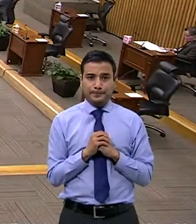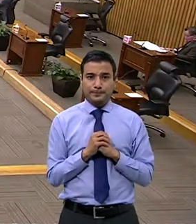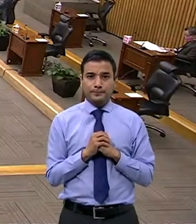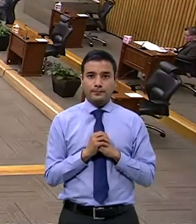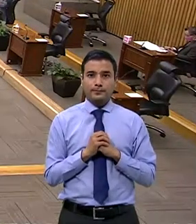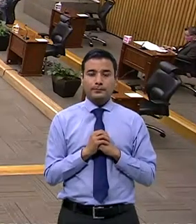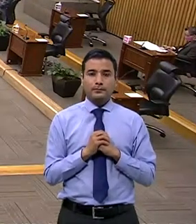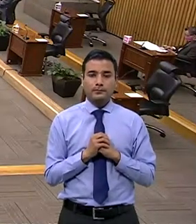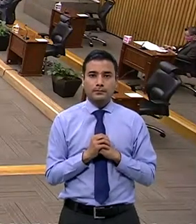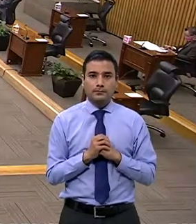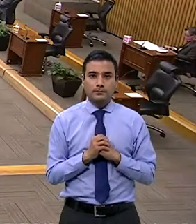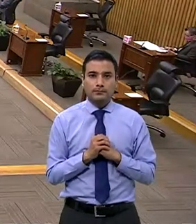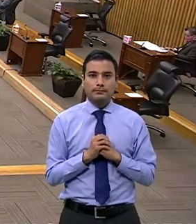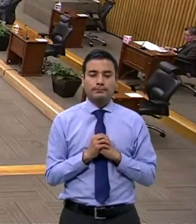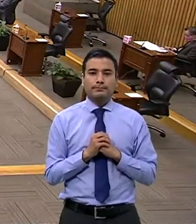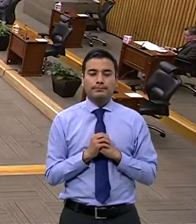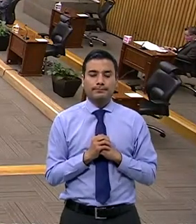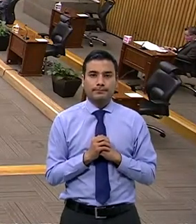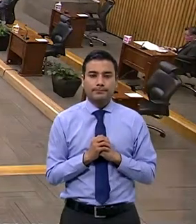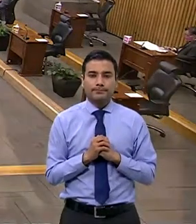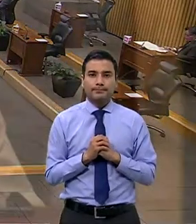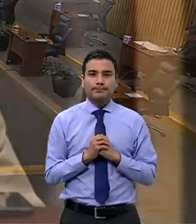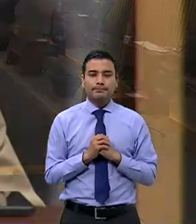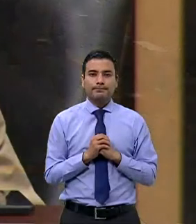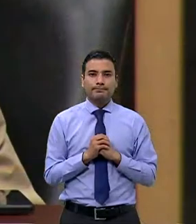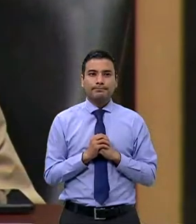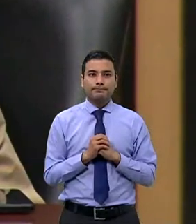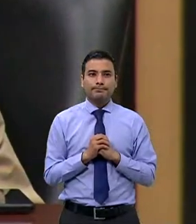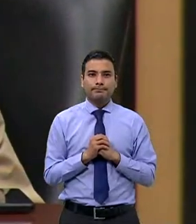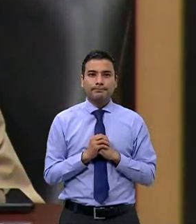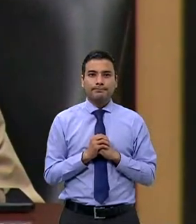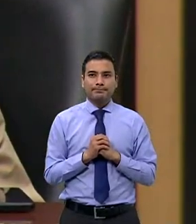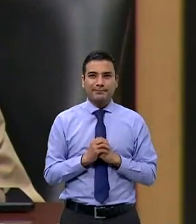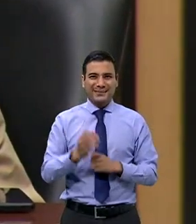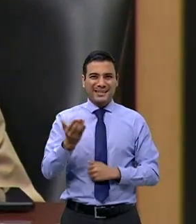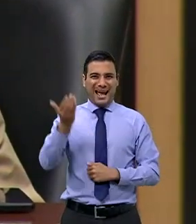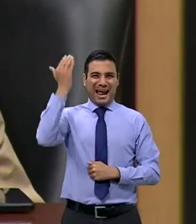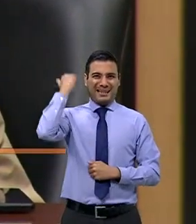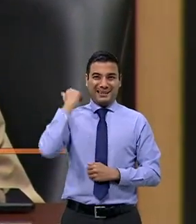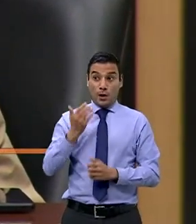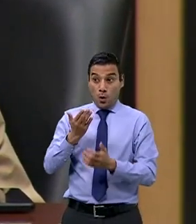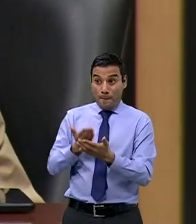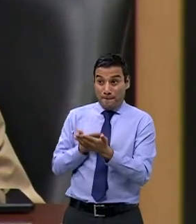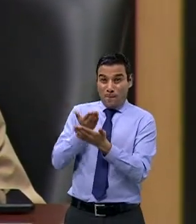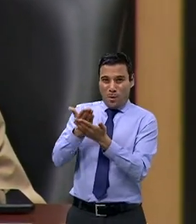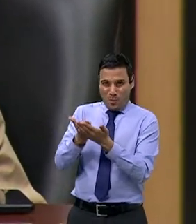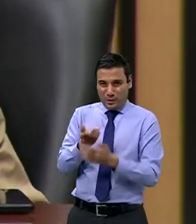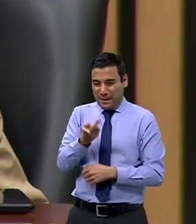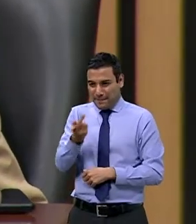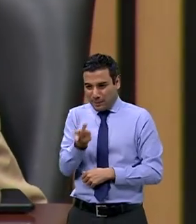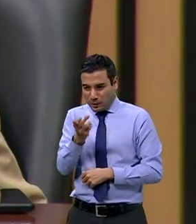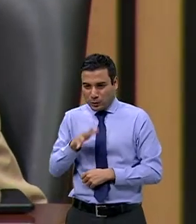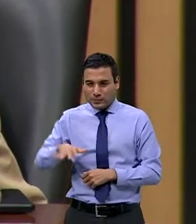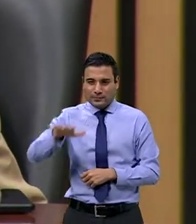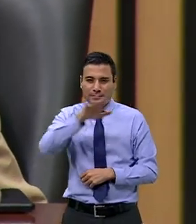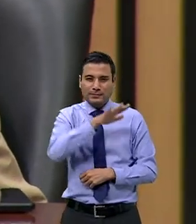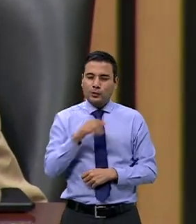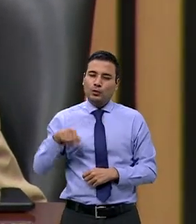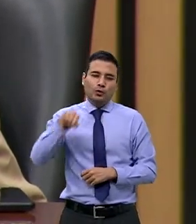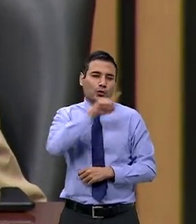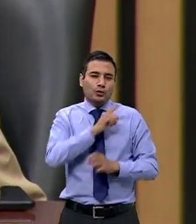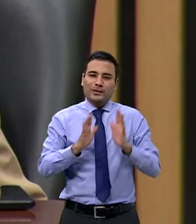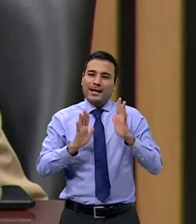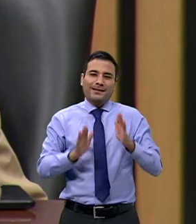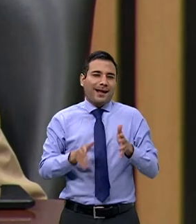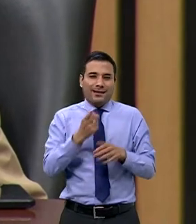que expresamos desde que se planteó esta consulta popular que era y que